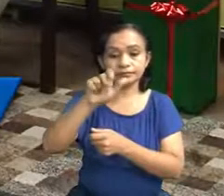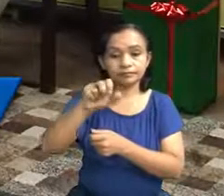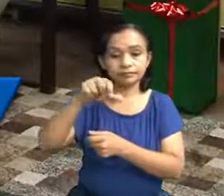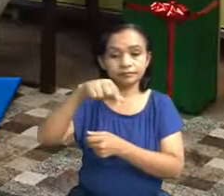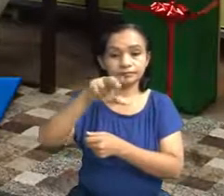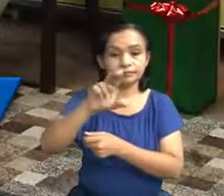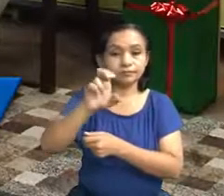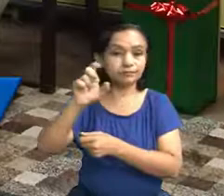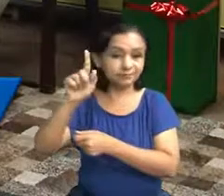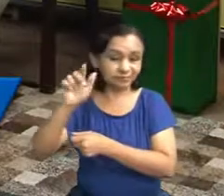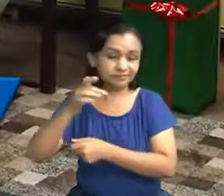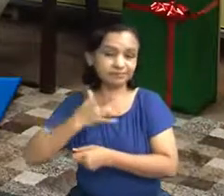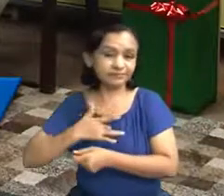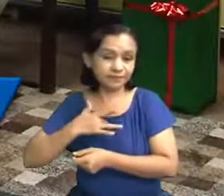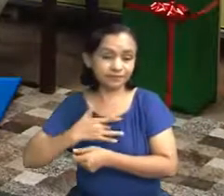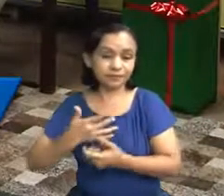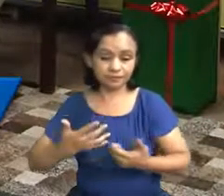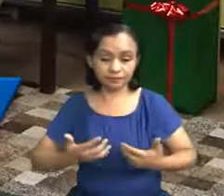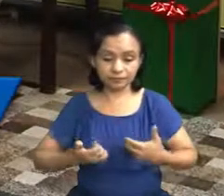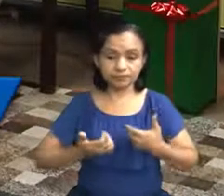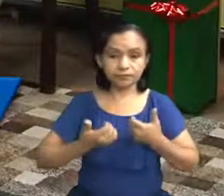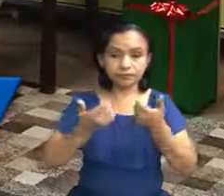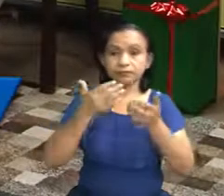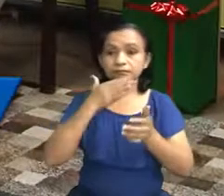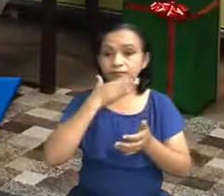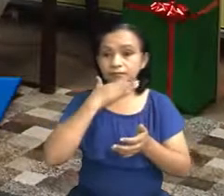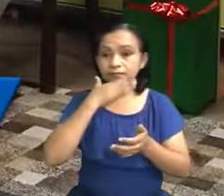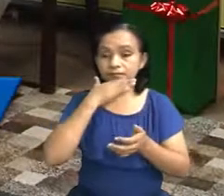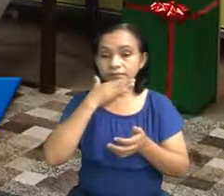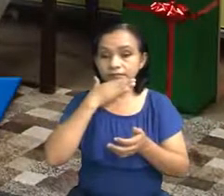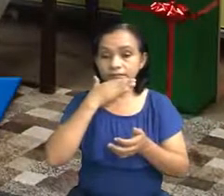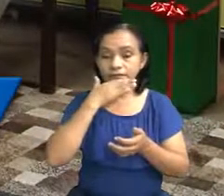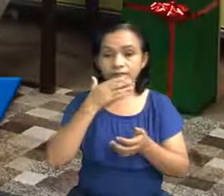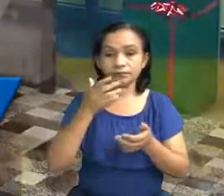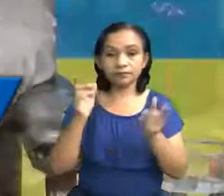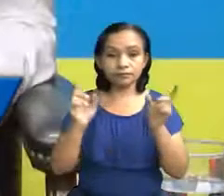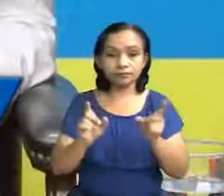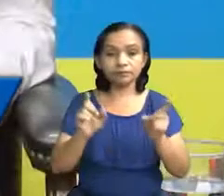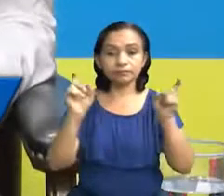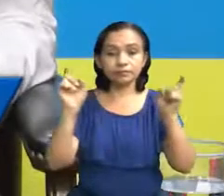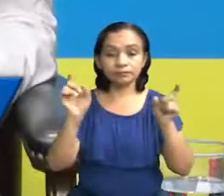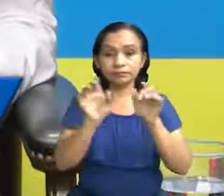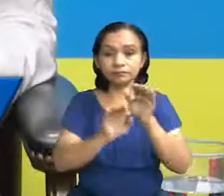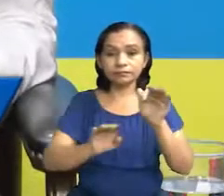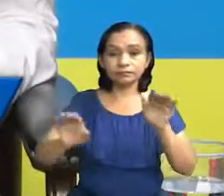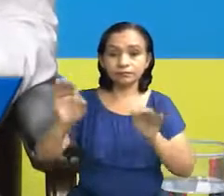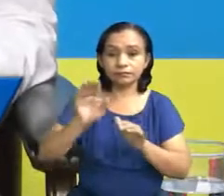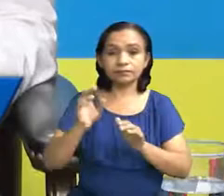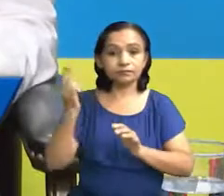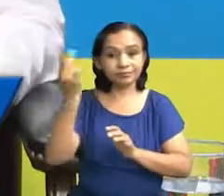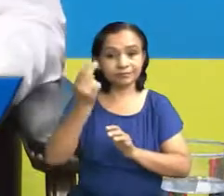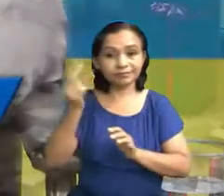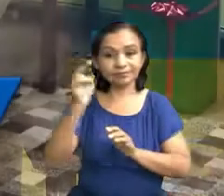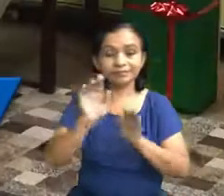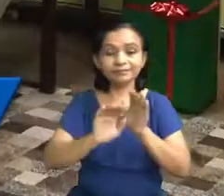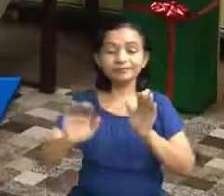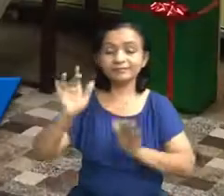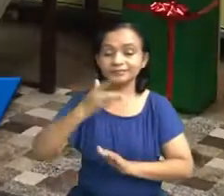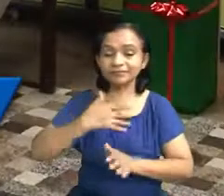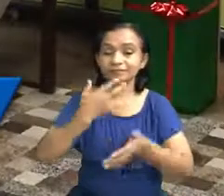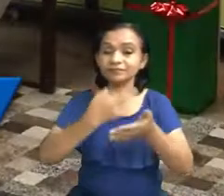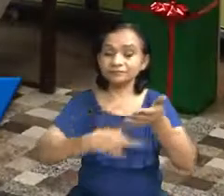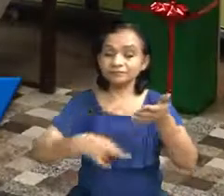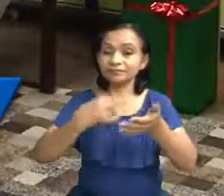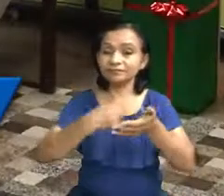plaquetas disminuyen. Los partos complicados, el área de ginecobstetricia es una de las áreas de los hospitalarias que más requieren de